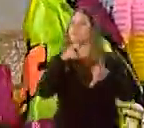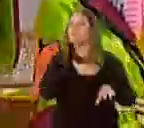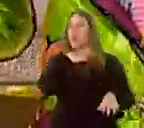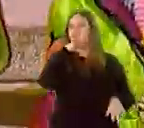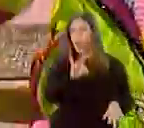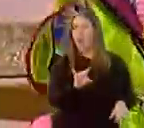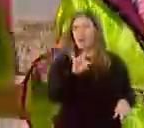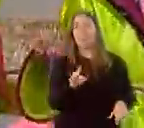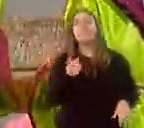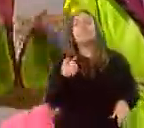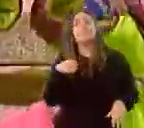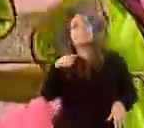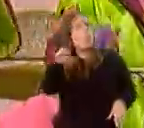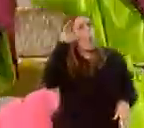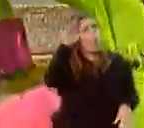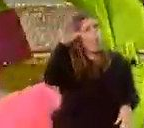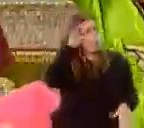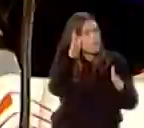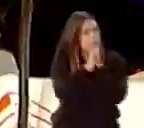escucha mi compañero